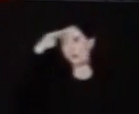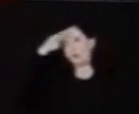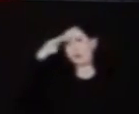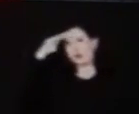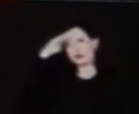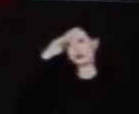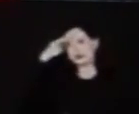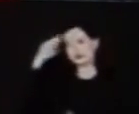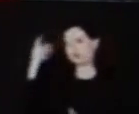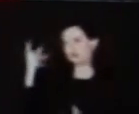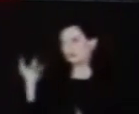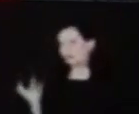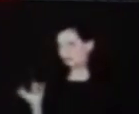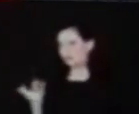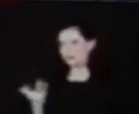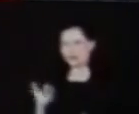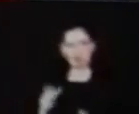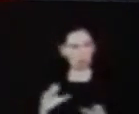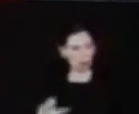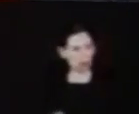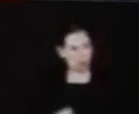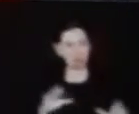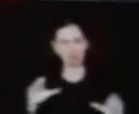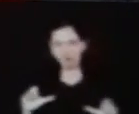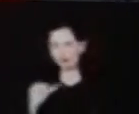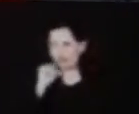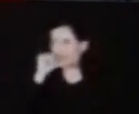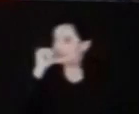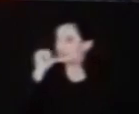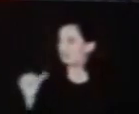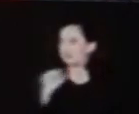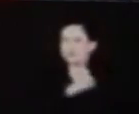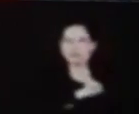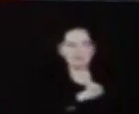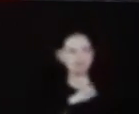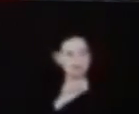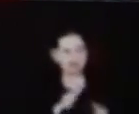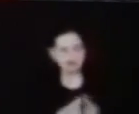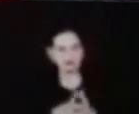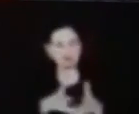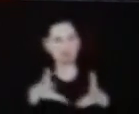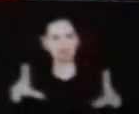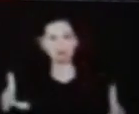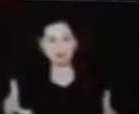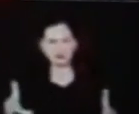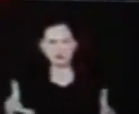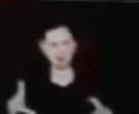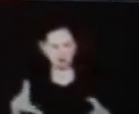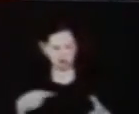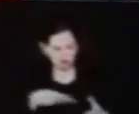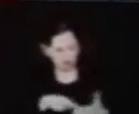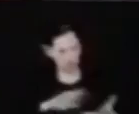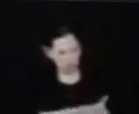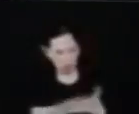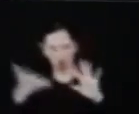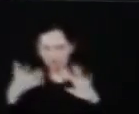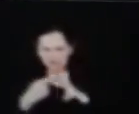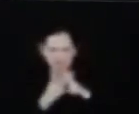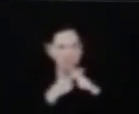problema de la inseguridad, lo pertinente es atender las causas que originan la